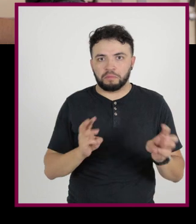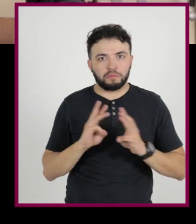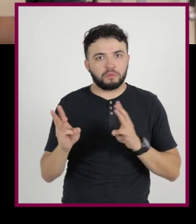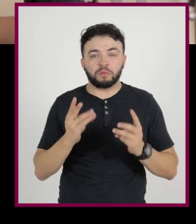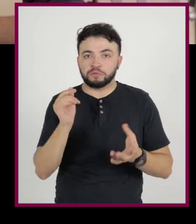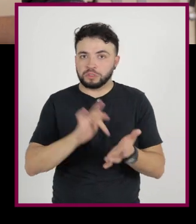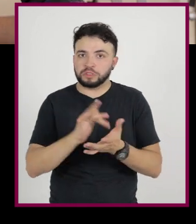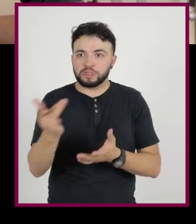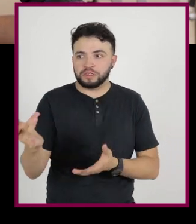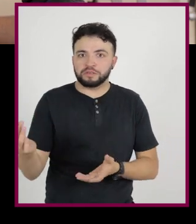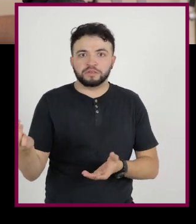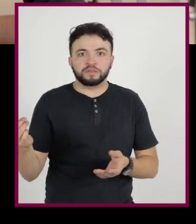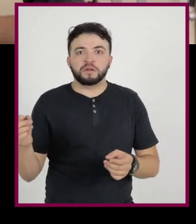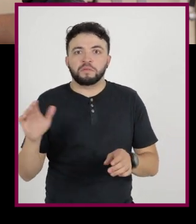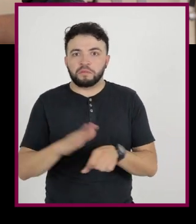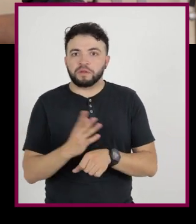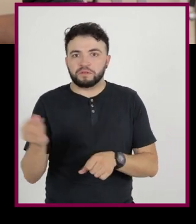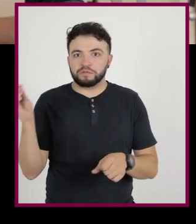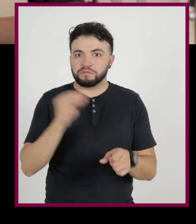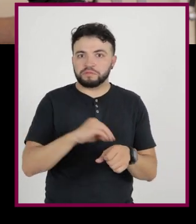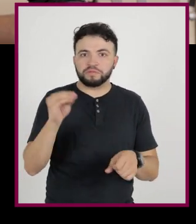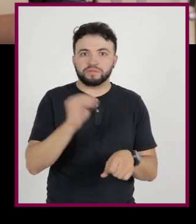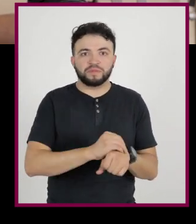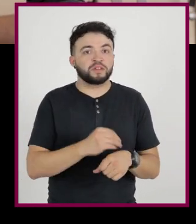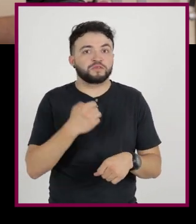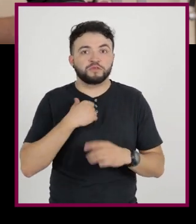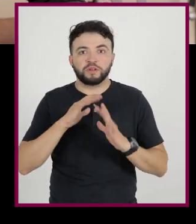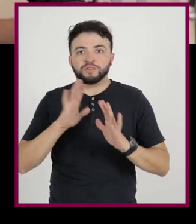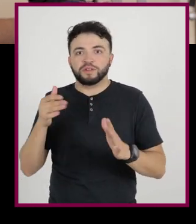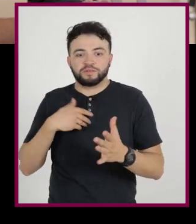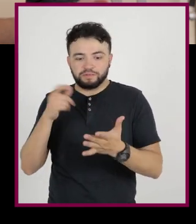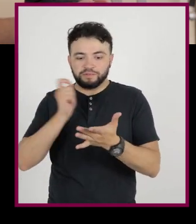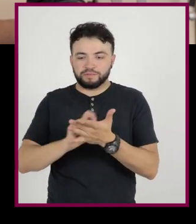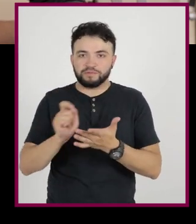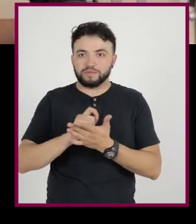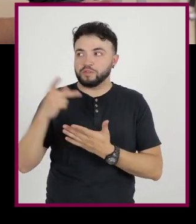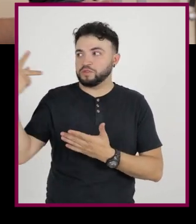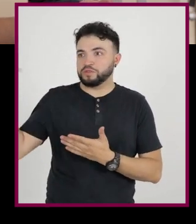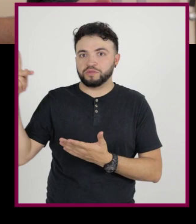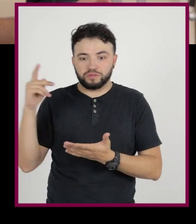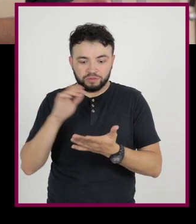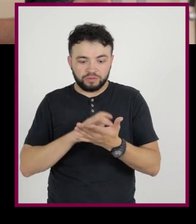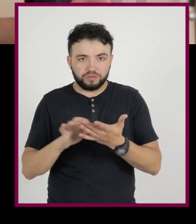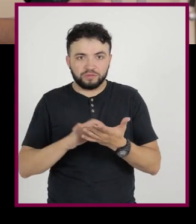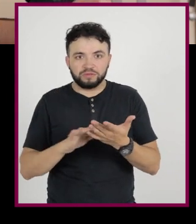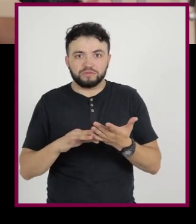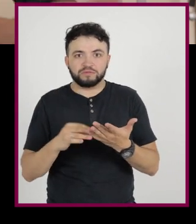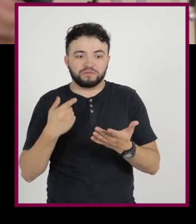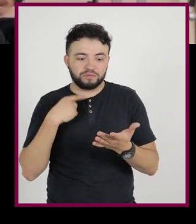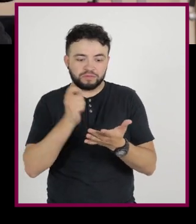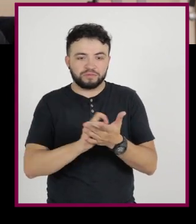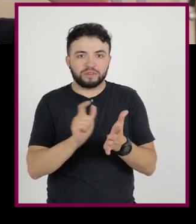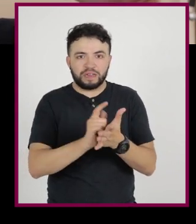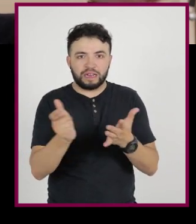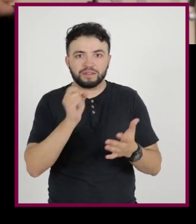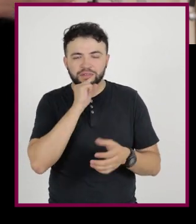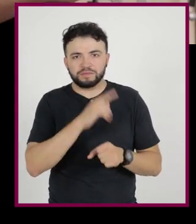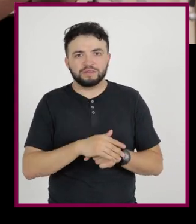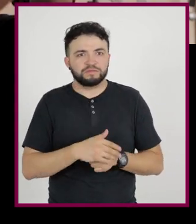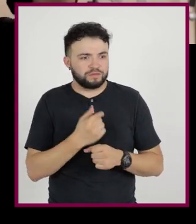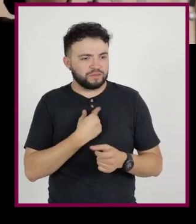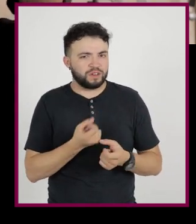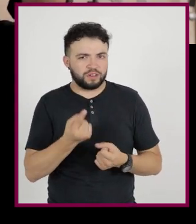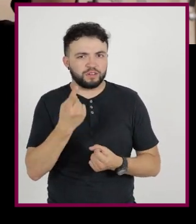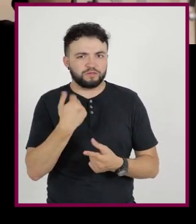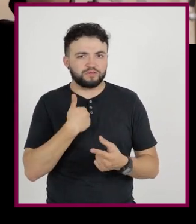¡Órale! Muchas gracias, amigas y amigos, por sus aportaciones. Ya apunté algunas de sus sugerencias literarias. Sí, yo también.